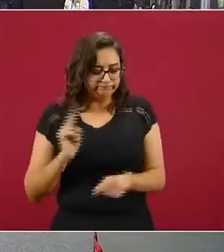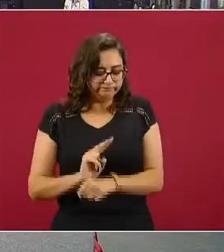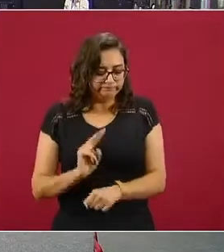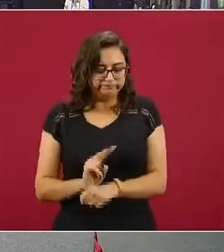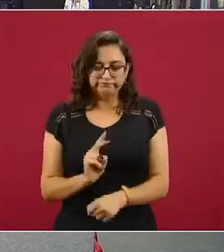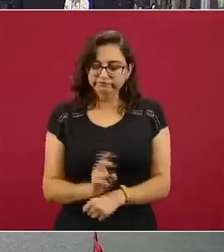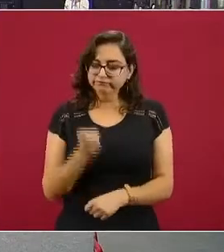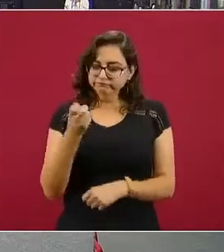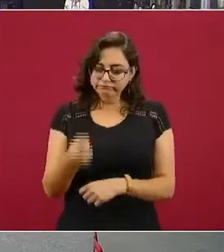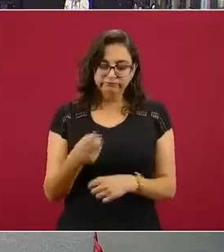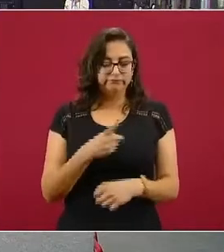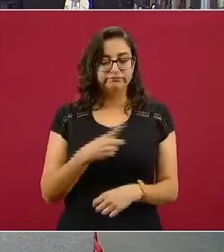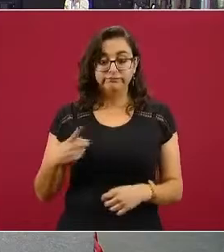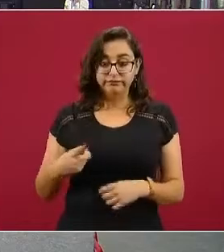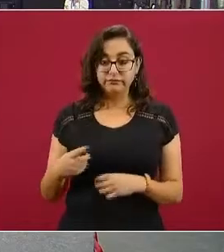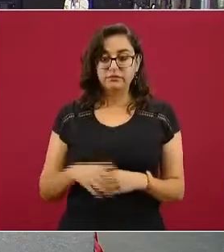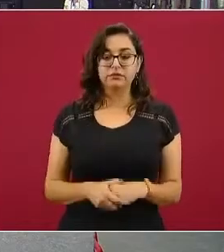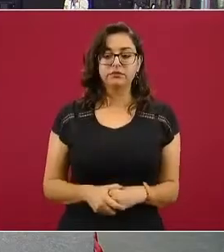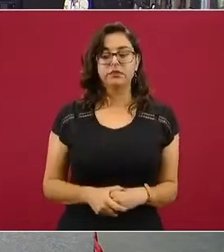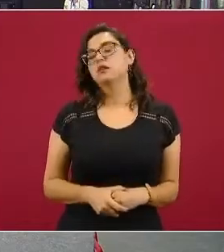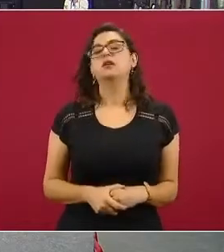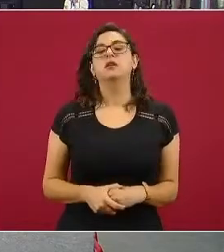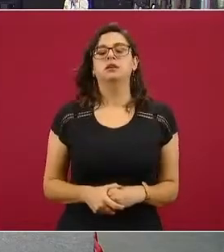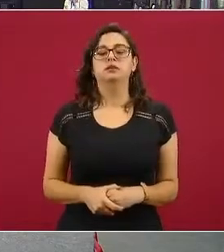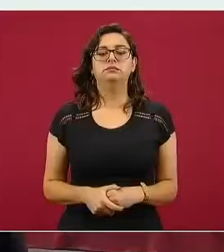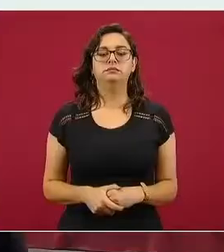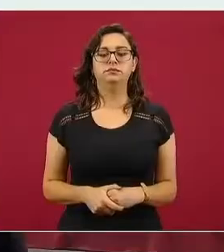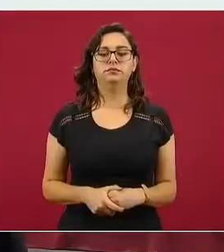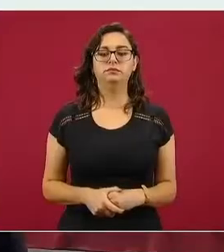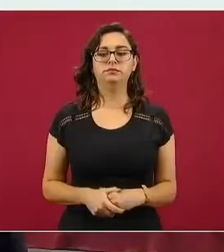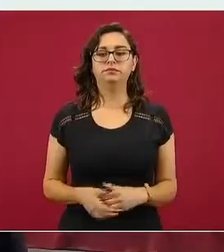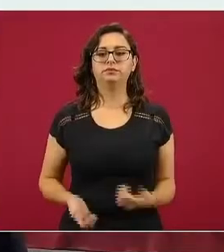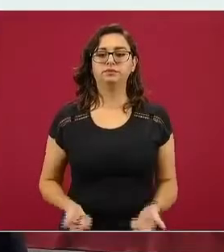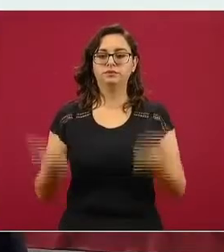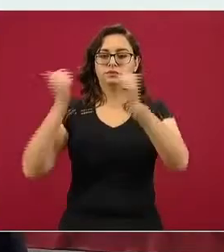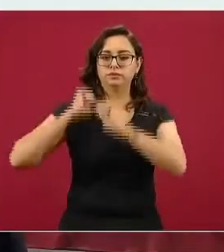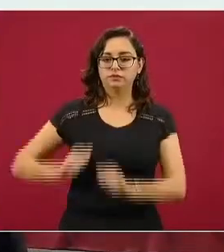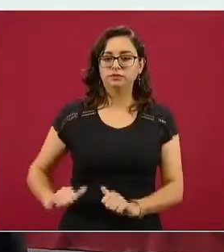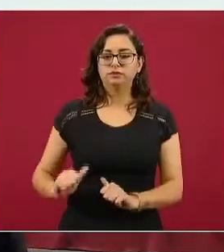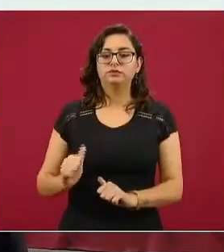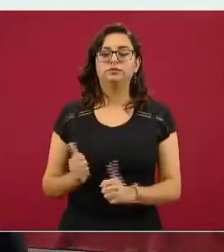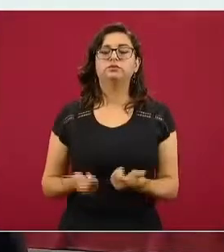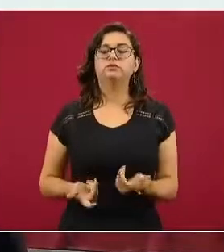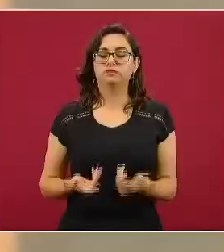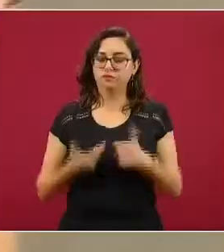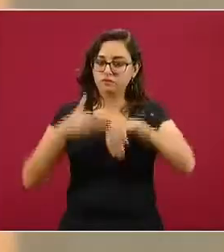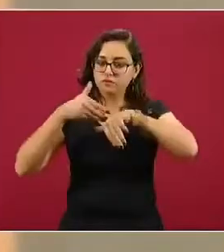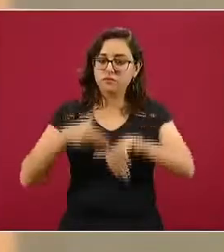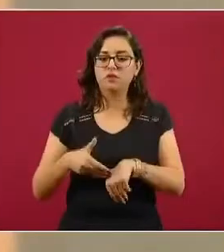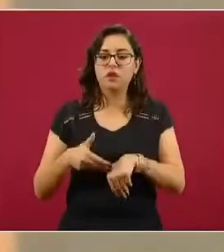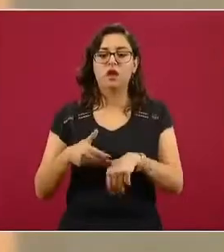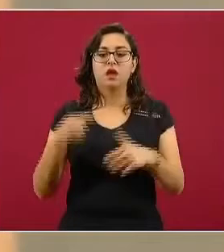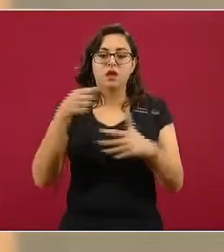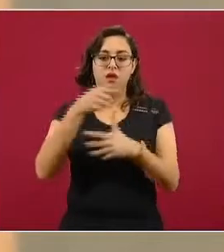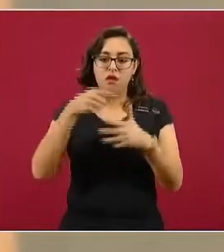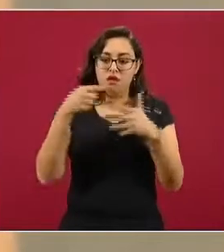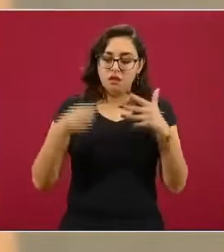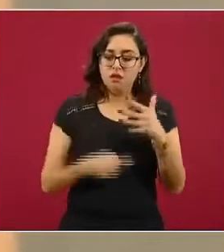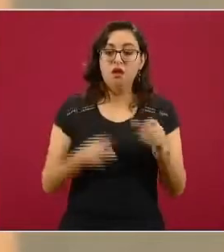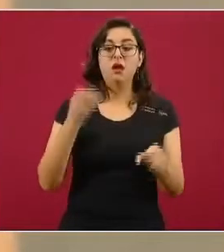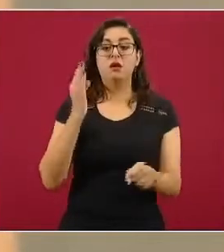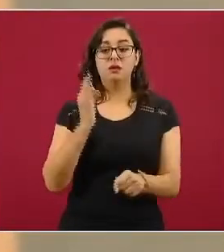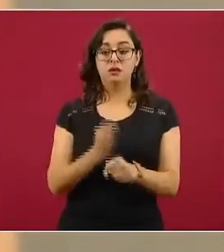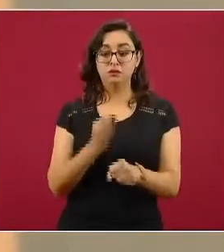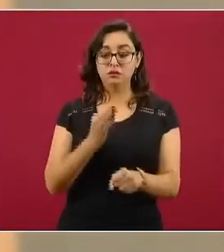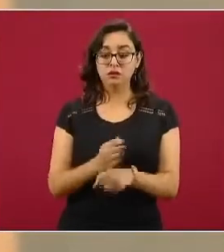de su salud. Colaborar con las autoridades locales y seguir las indicaciones. El ejemplo ahorita más claro